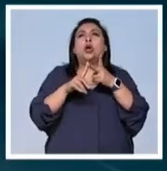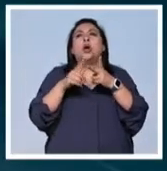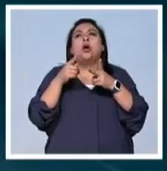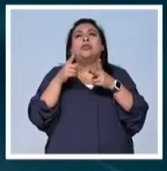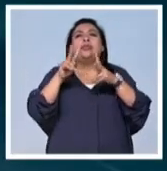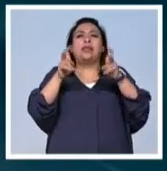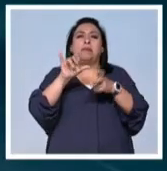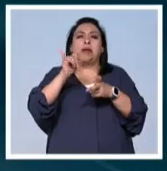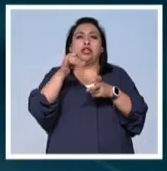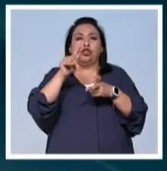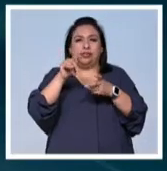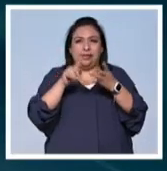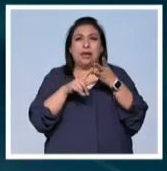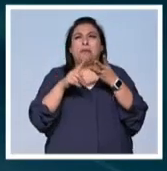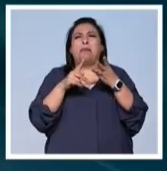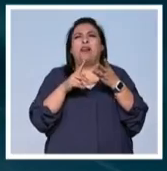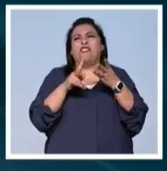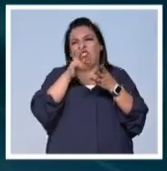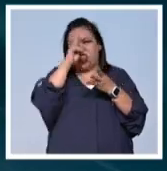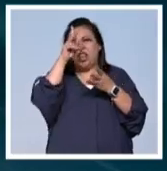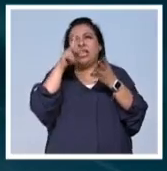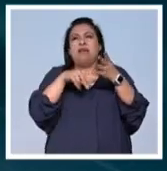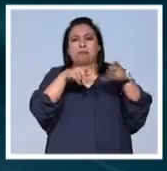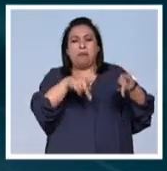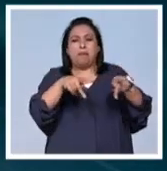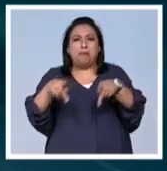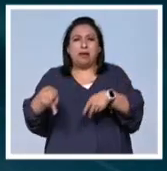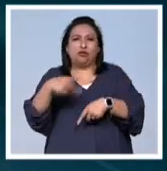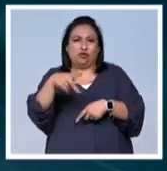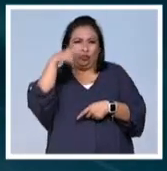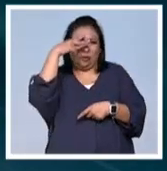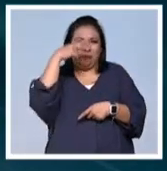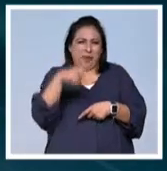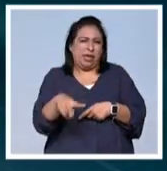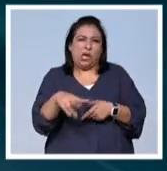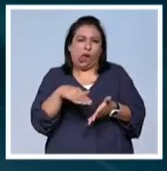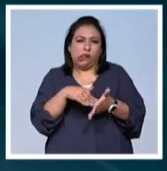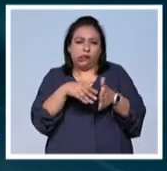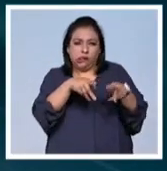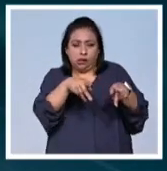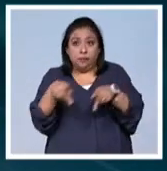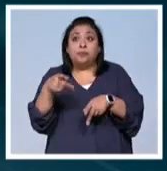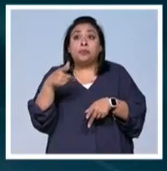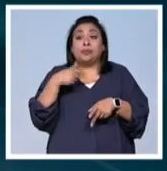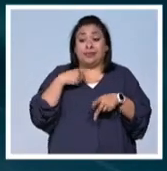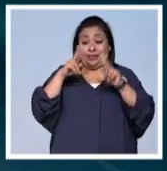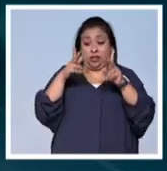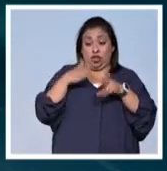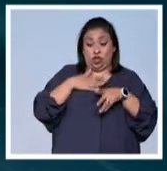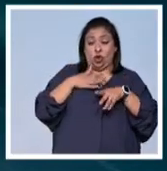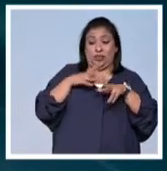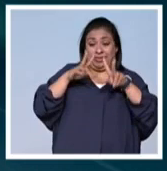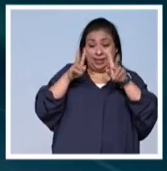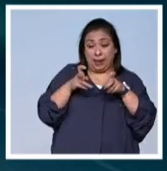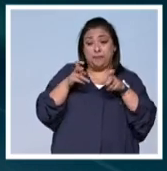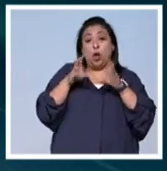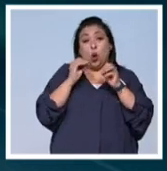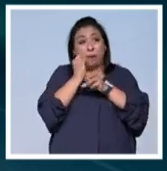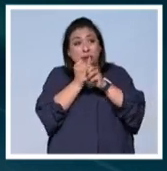Ayotzinapa la violencia y las fosas de México la manera como yo abordo los temas y abordo mi trabajo como estudios sobre la pintura